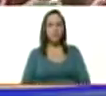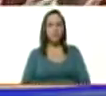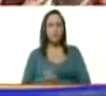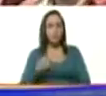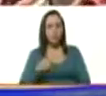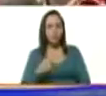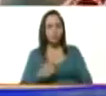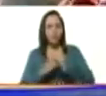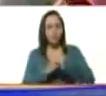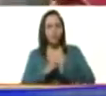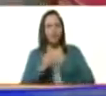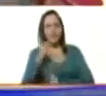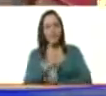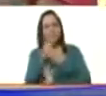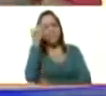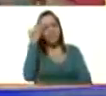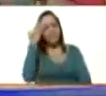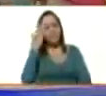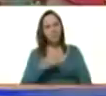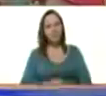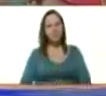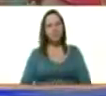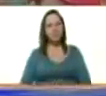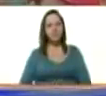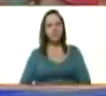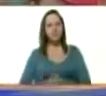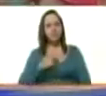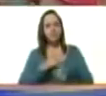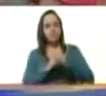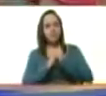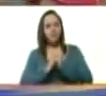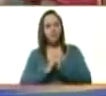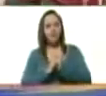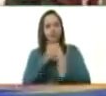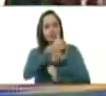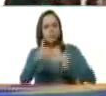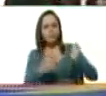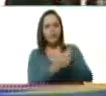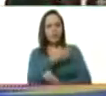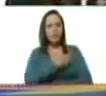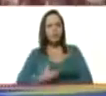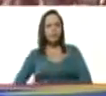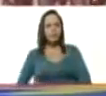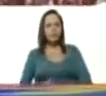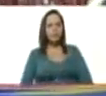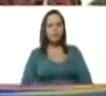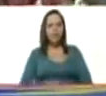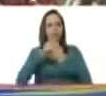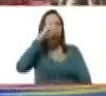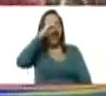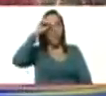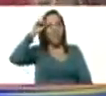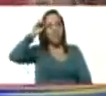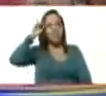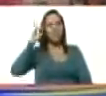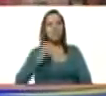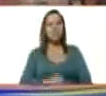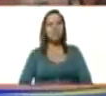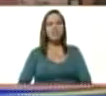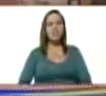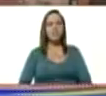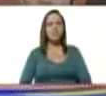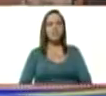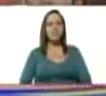deben saber ustedes. Le he pedido a la vicepresidenta ejecutiva, doctora Alcy Rodríguez,